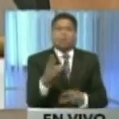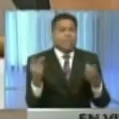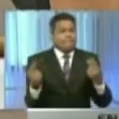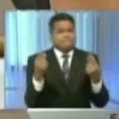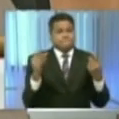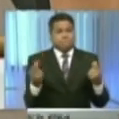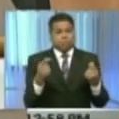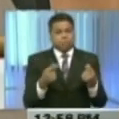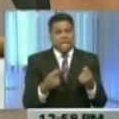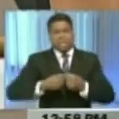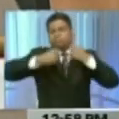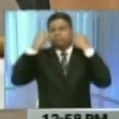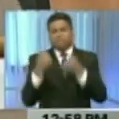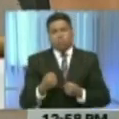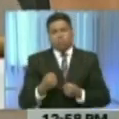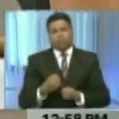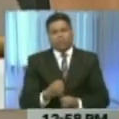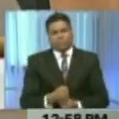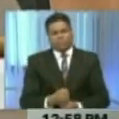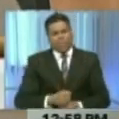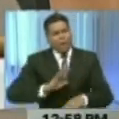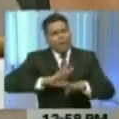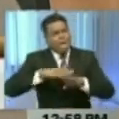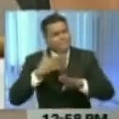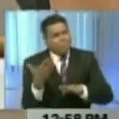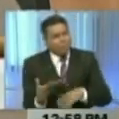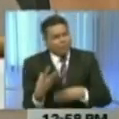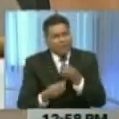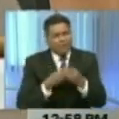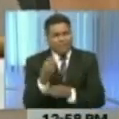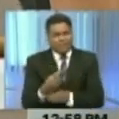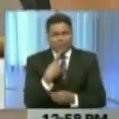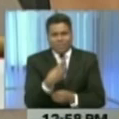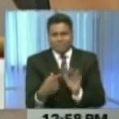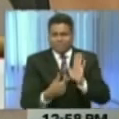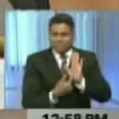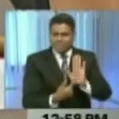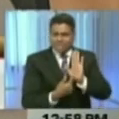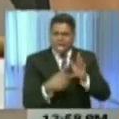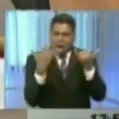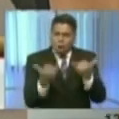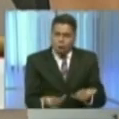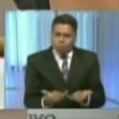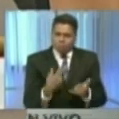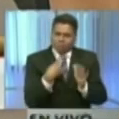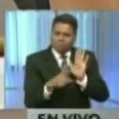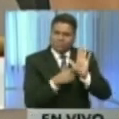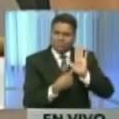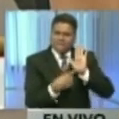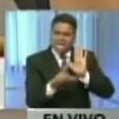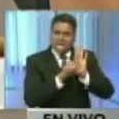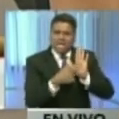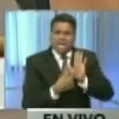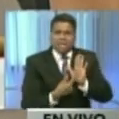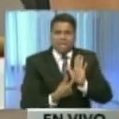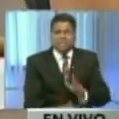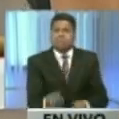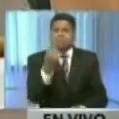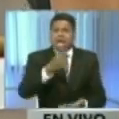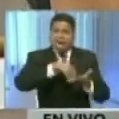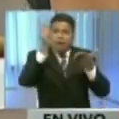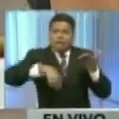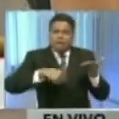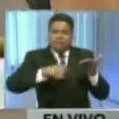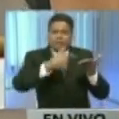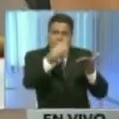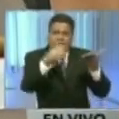segura, porque el hecho de declarar que se quiere este mecanismo no quiere decir que se tengan ni la firma ni